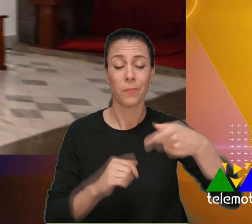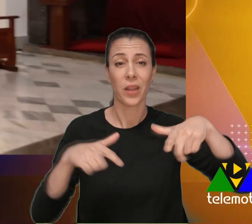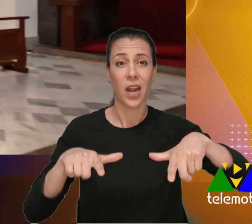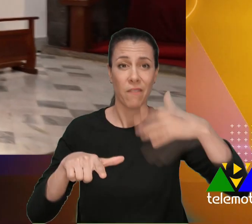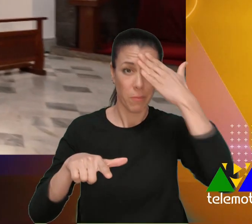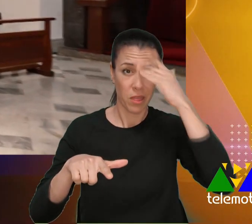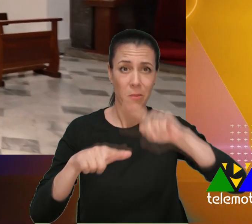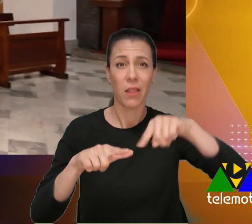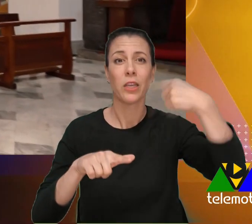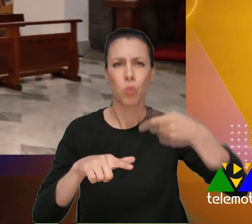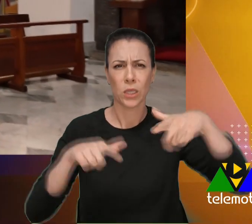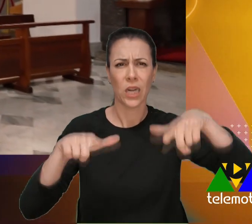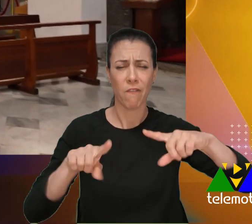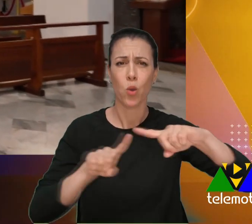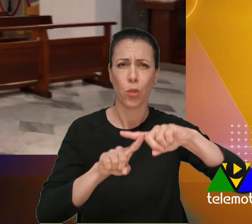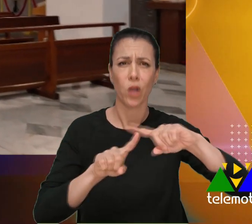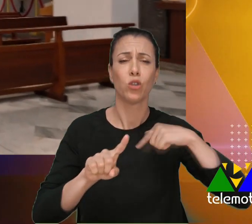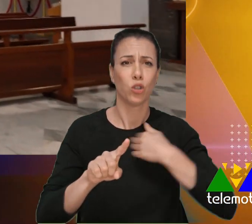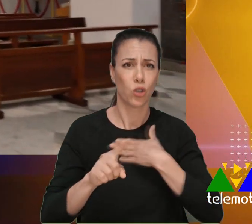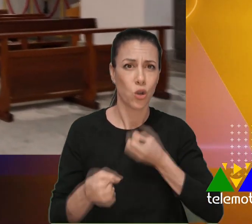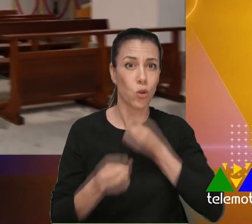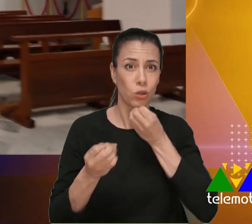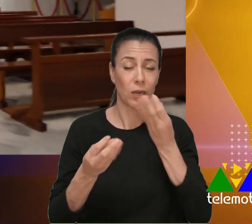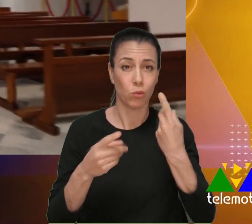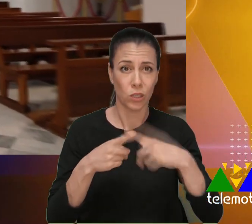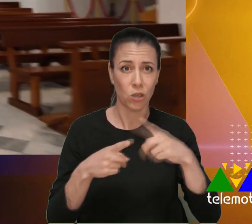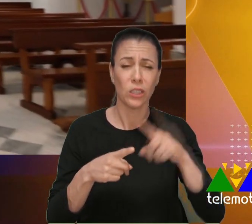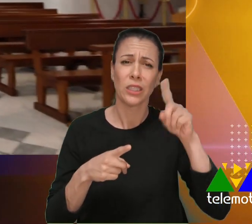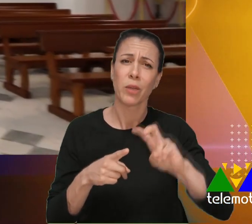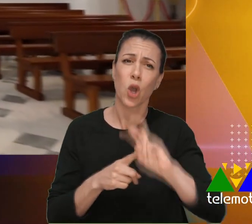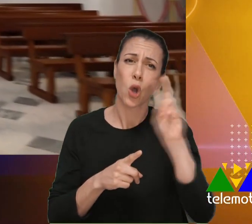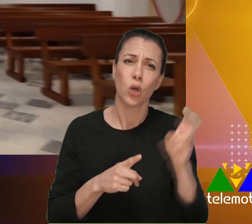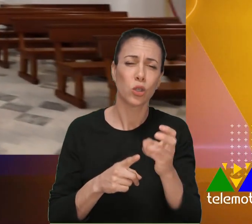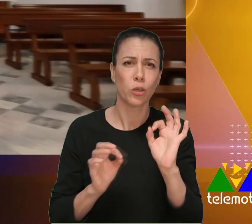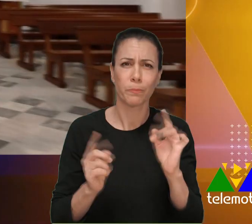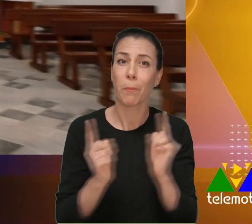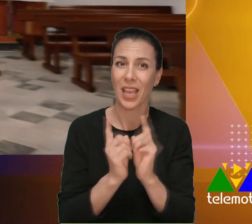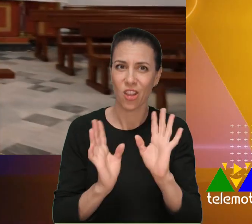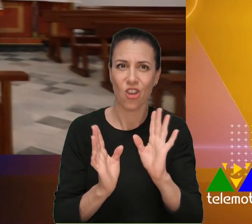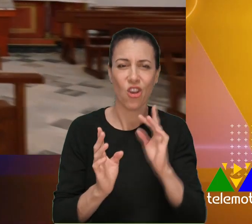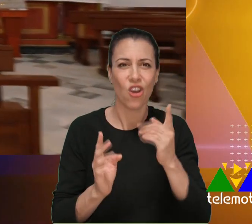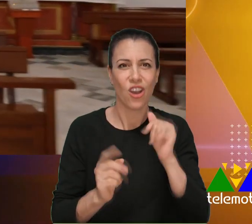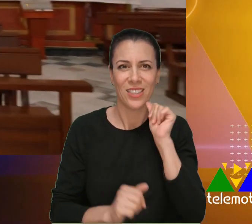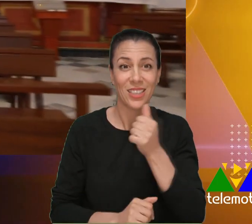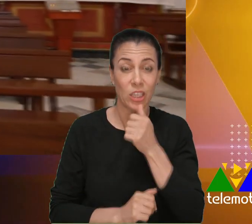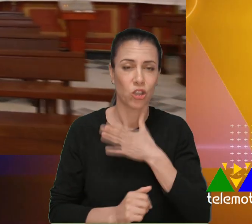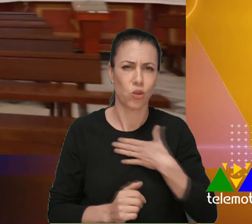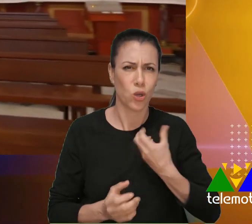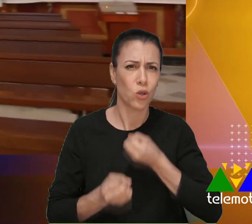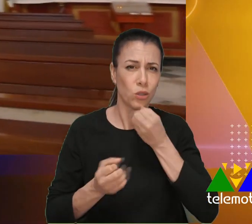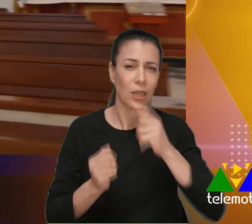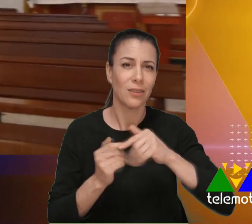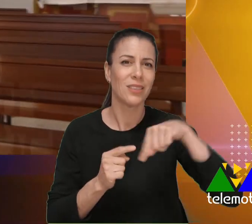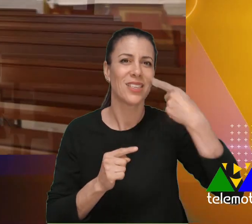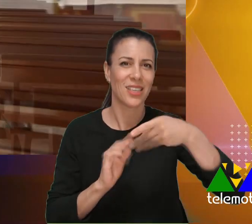nave de crucero, que tiene también mucho que contar, y otros pequeños secretos que iremos desvelando en nuestro próximo programa,